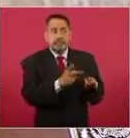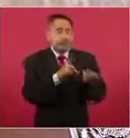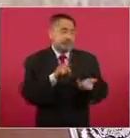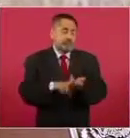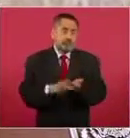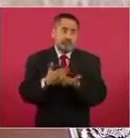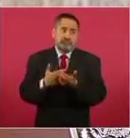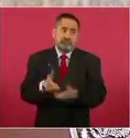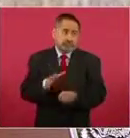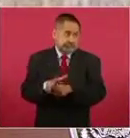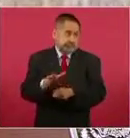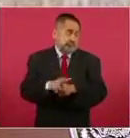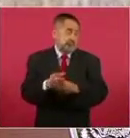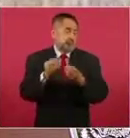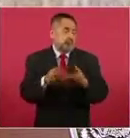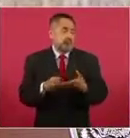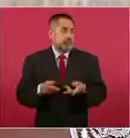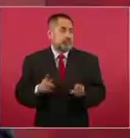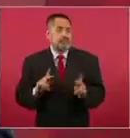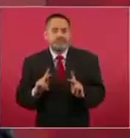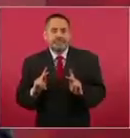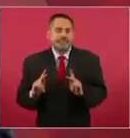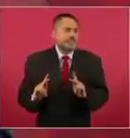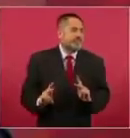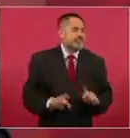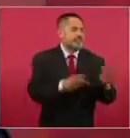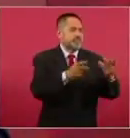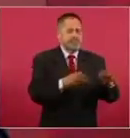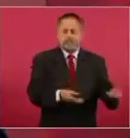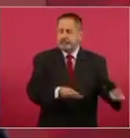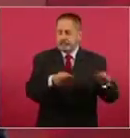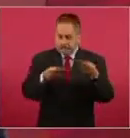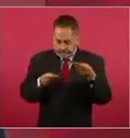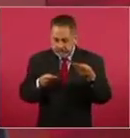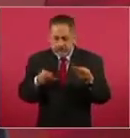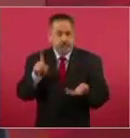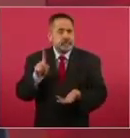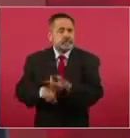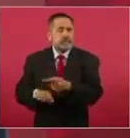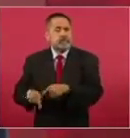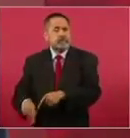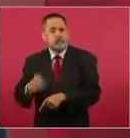en venta lo convierte en acciones